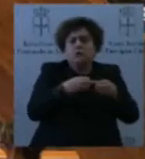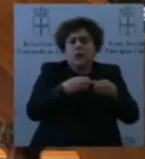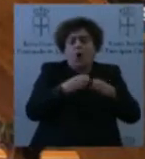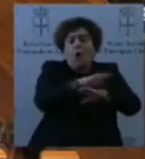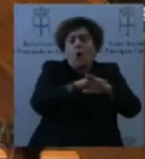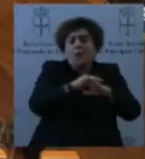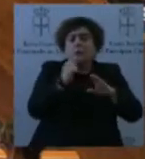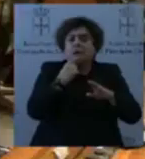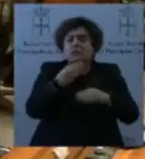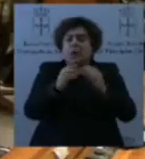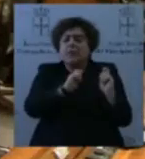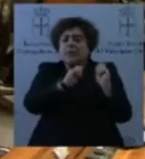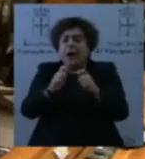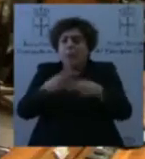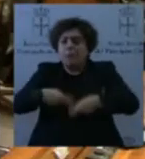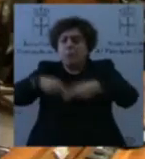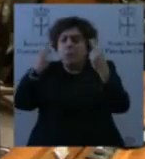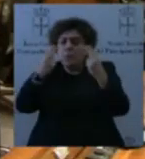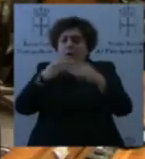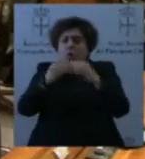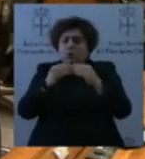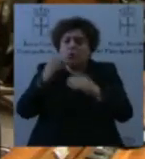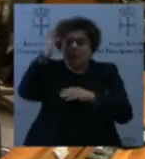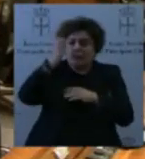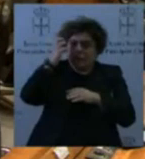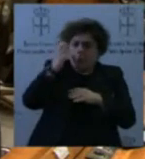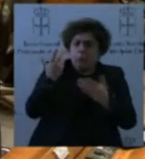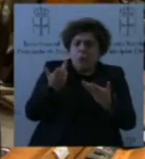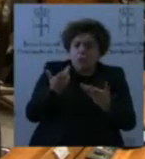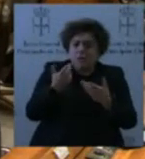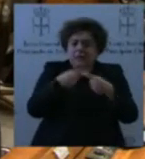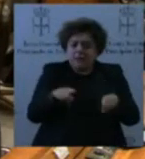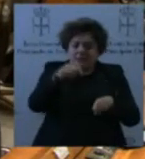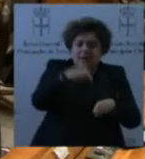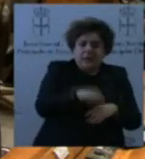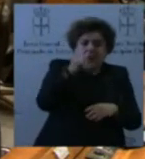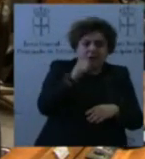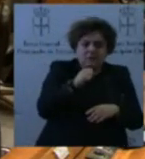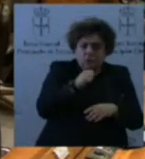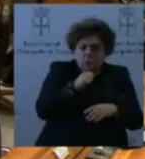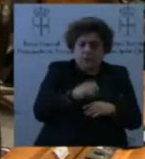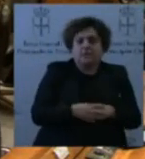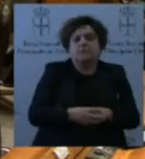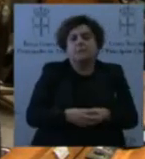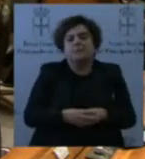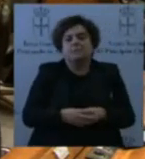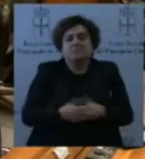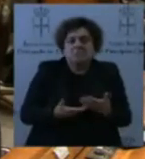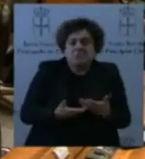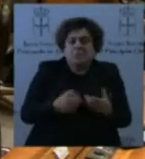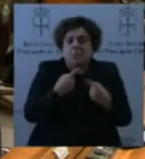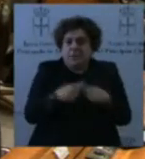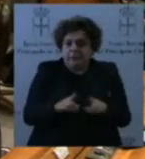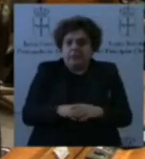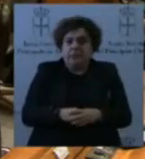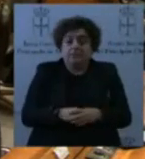en la fábrica de armas de La Coruña, no lo había sido en el caso de la fábrica de La Vega de Oviedo. La respuesta del Consejo de Gobierno